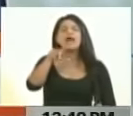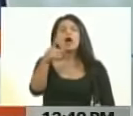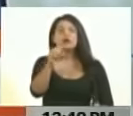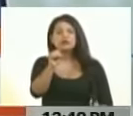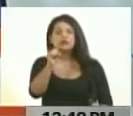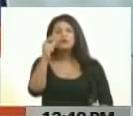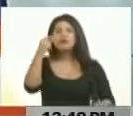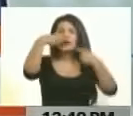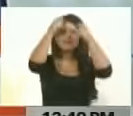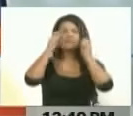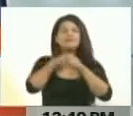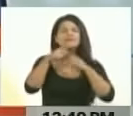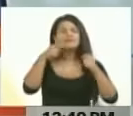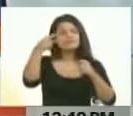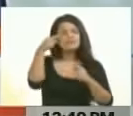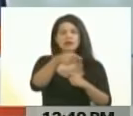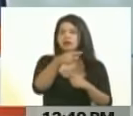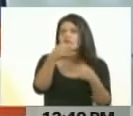mundial?